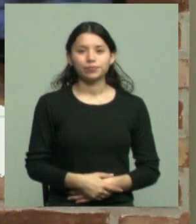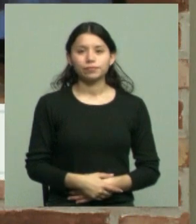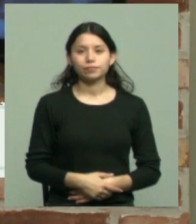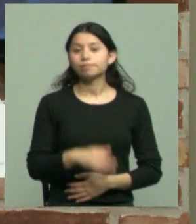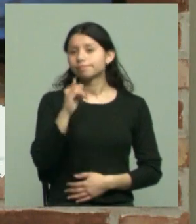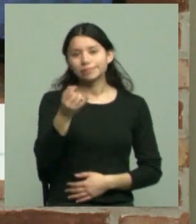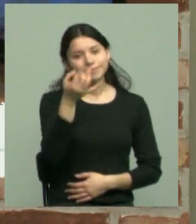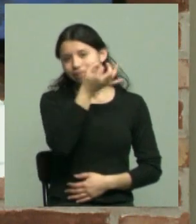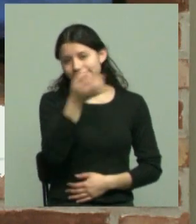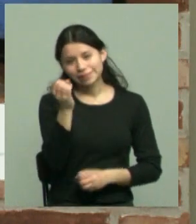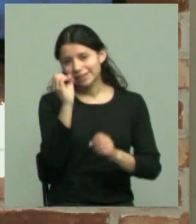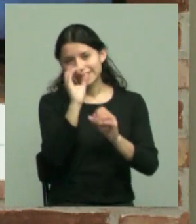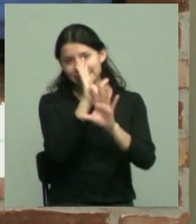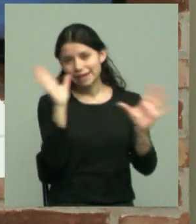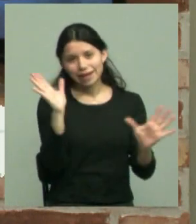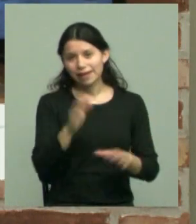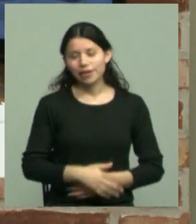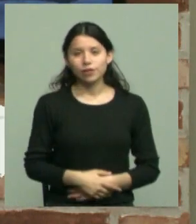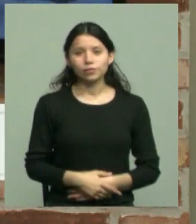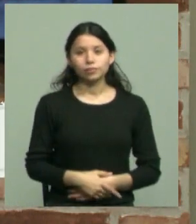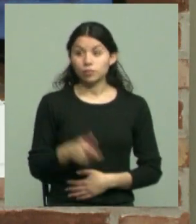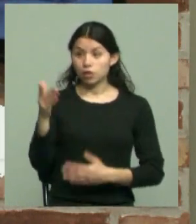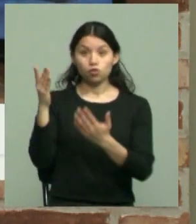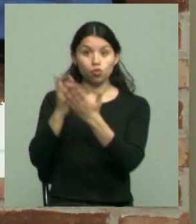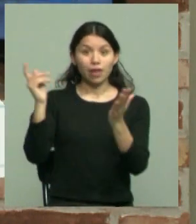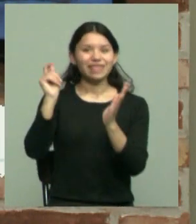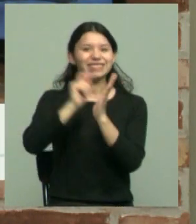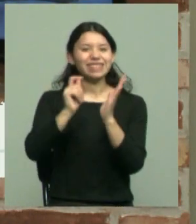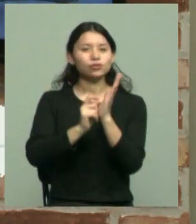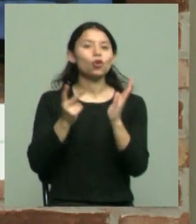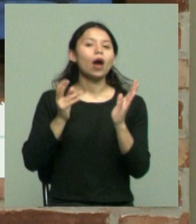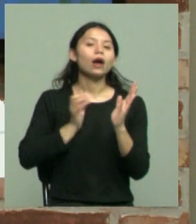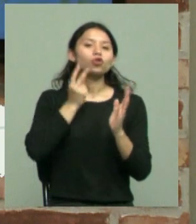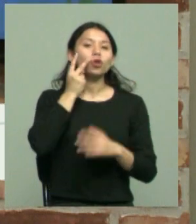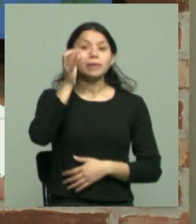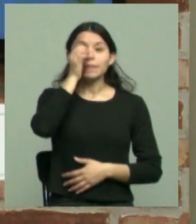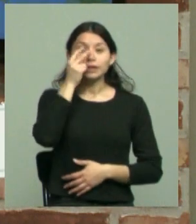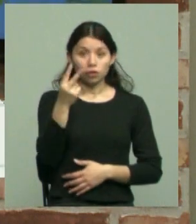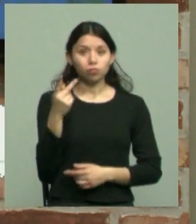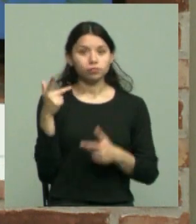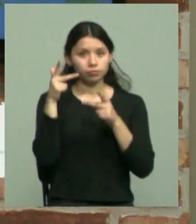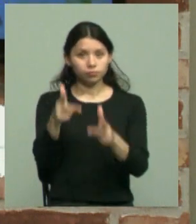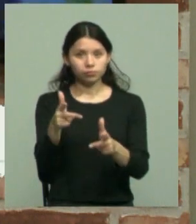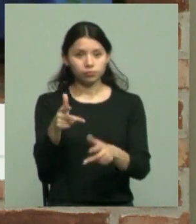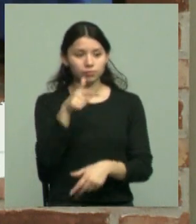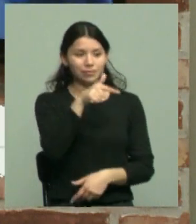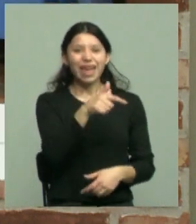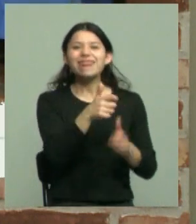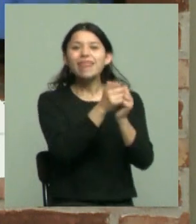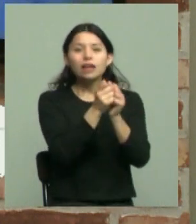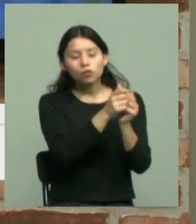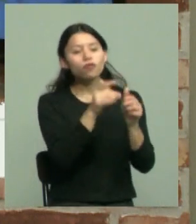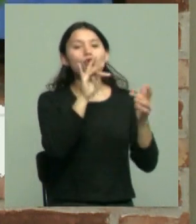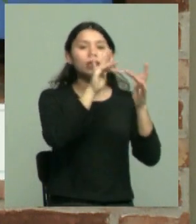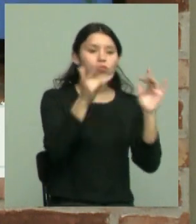Tal cual. Según lo manifestaban los estudiantes en el mismo censo del 2022, para ello el uso de la tecnología en las cátedras es